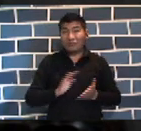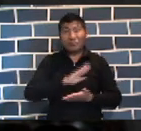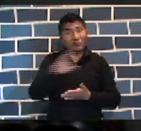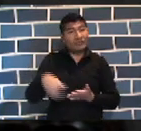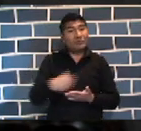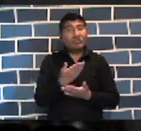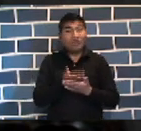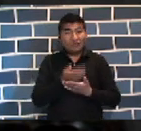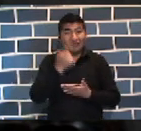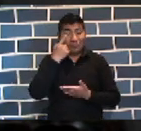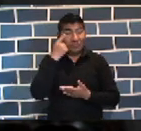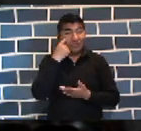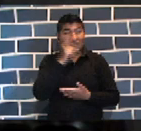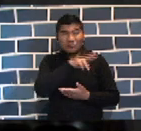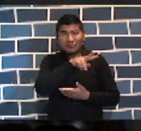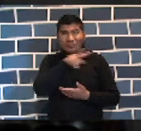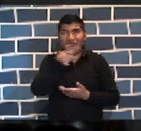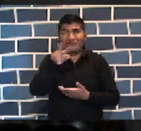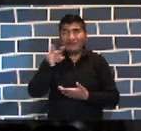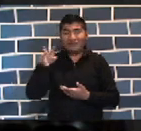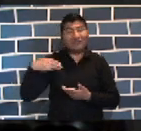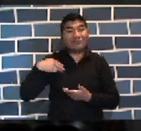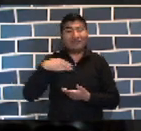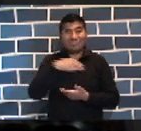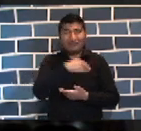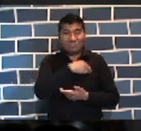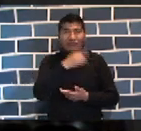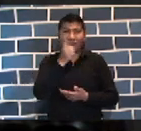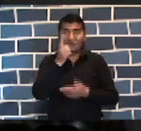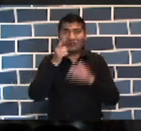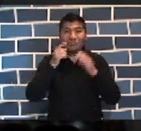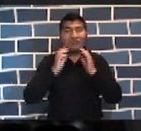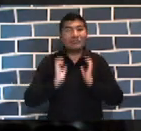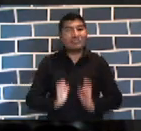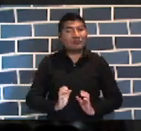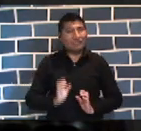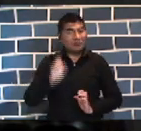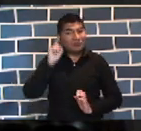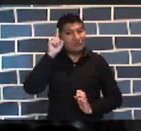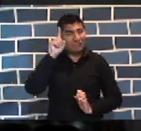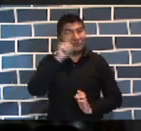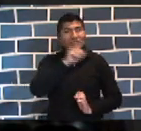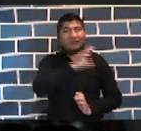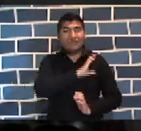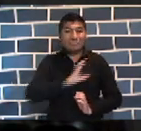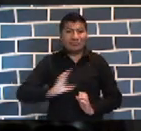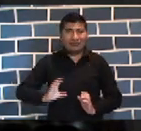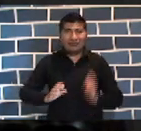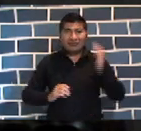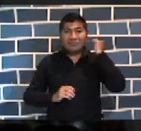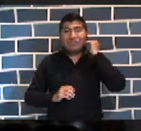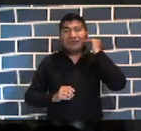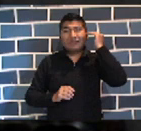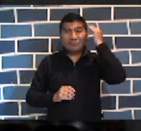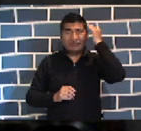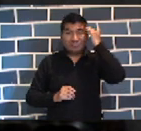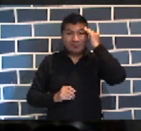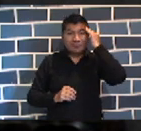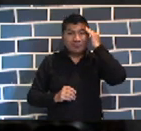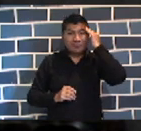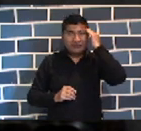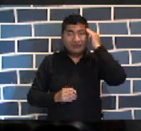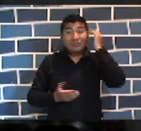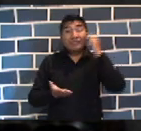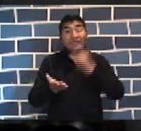todos nos reconocemos miembros del único cuerpo del que Cristo es la cabeza.